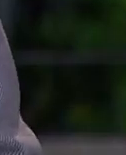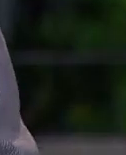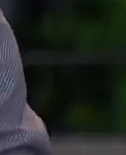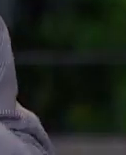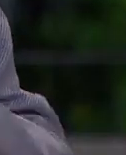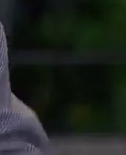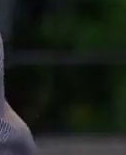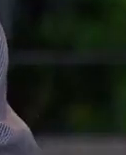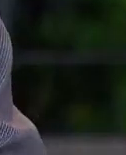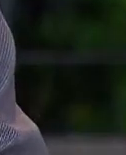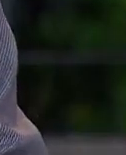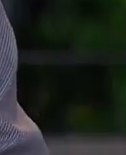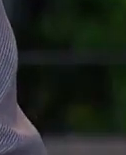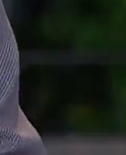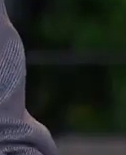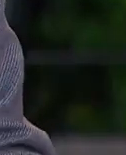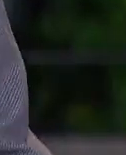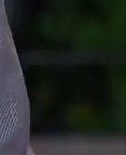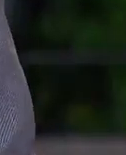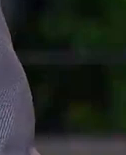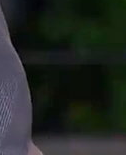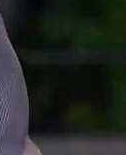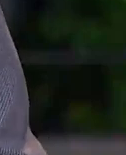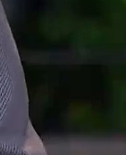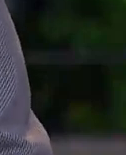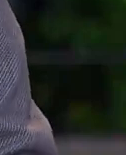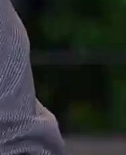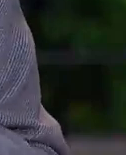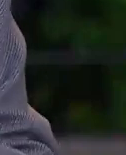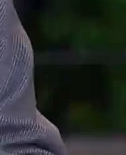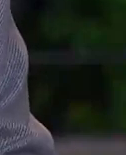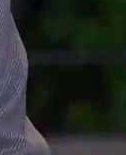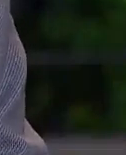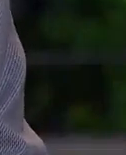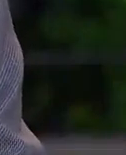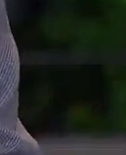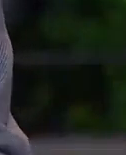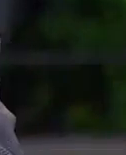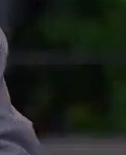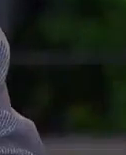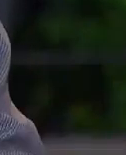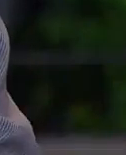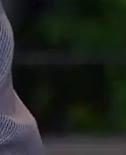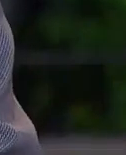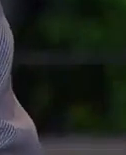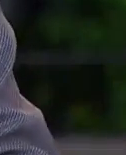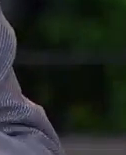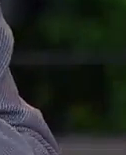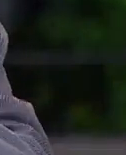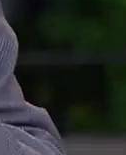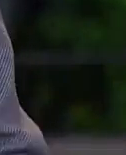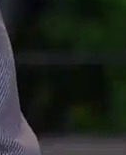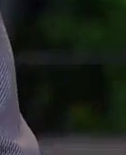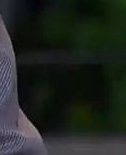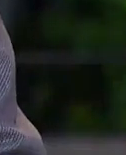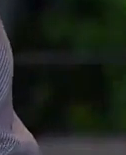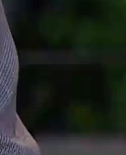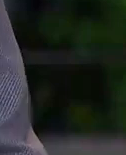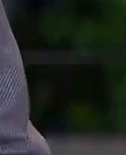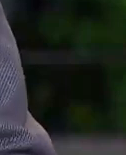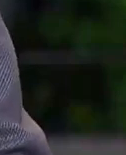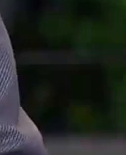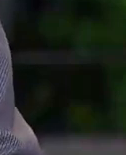nosotros vamos a hacer algo similar a lo que viene haciendo Barranquilla, de promocionar la ciudad para que se asienten allí empresas, sobre